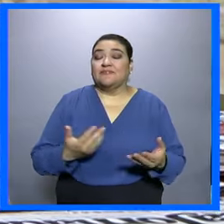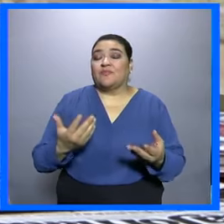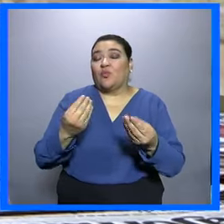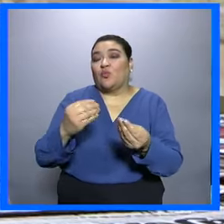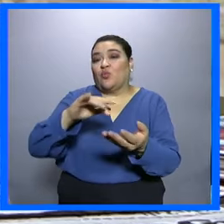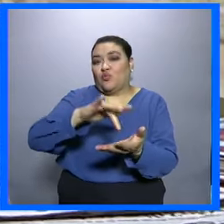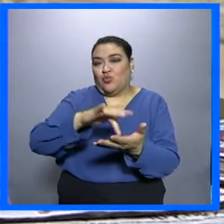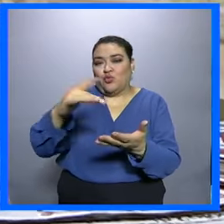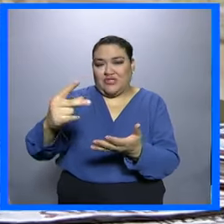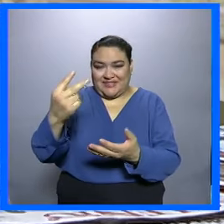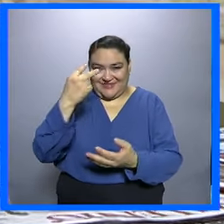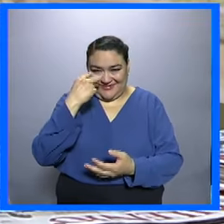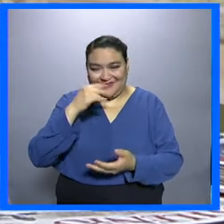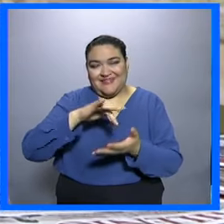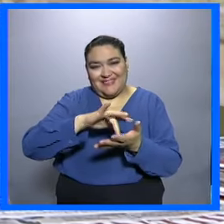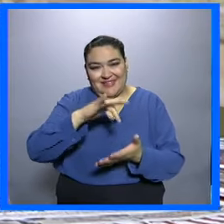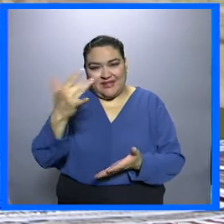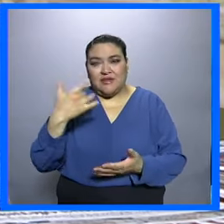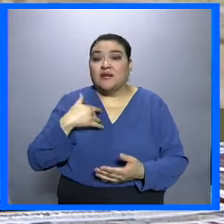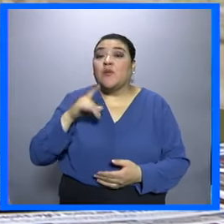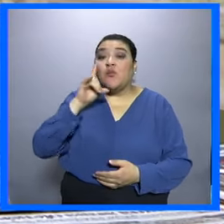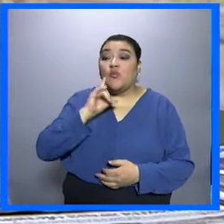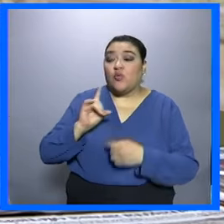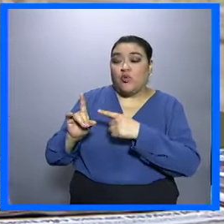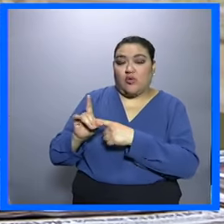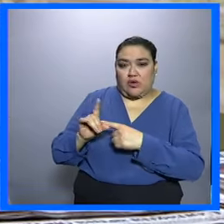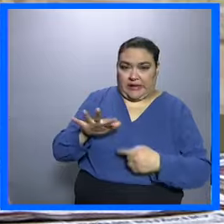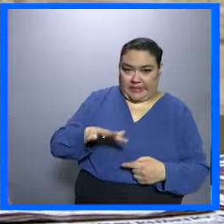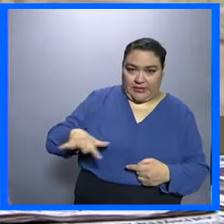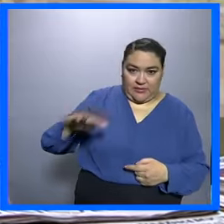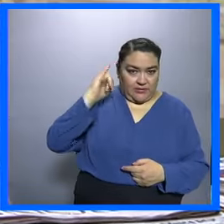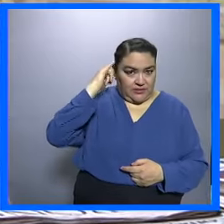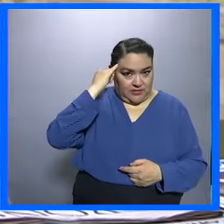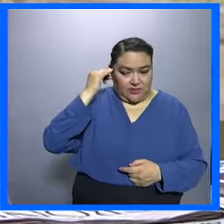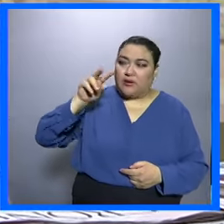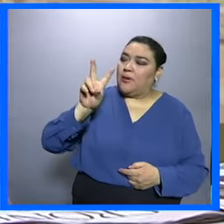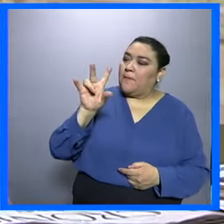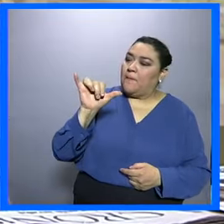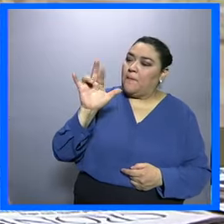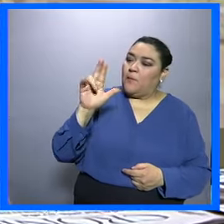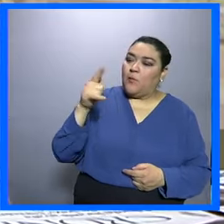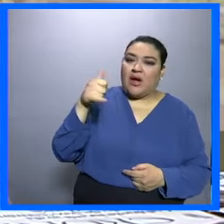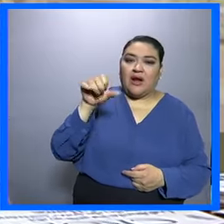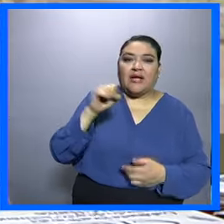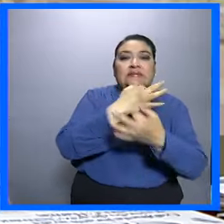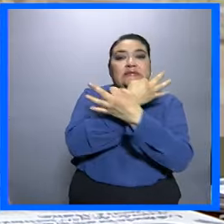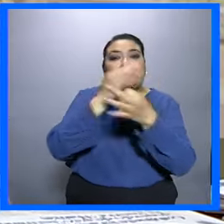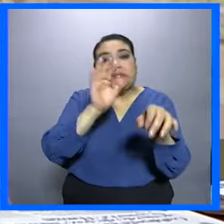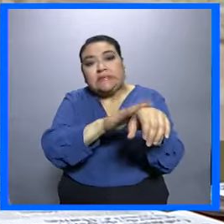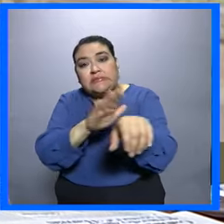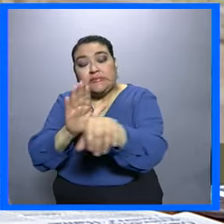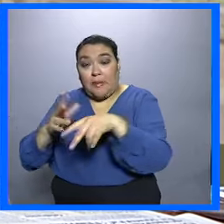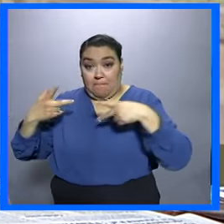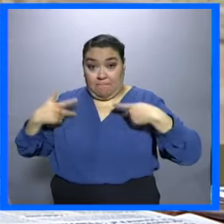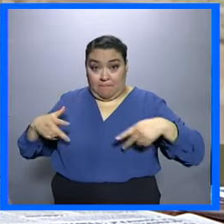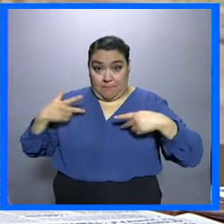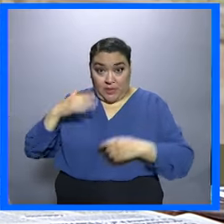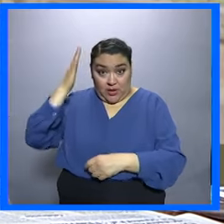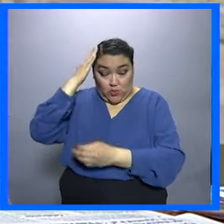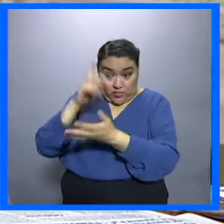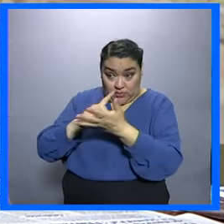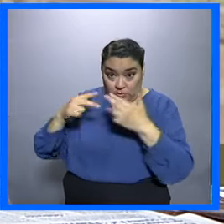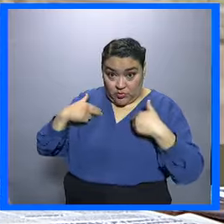Agradecemos que continúe con nosotros. La periodista comunitaria Miriam Vargas llamó a visibilizar la labor de quienes defienden los derechos